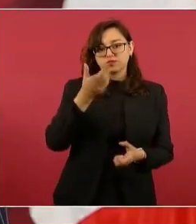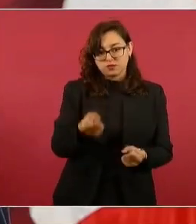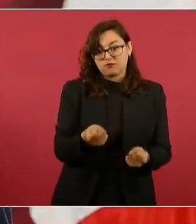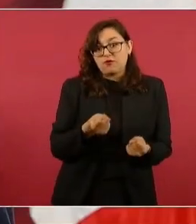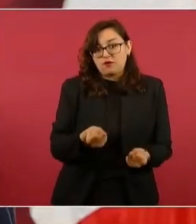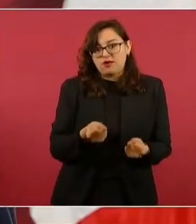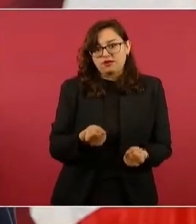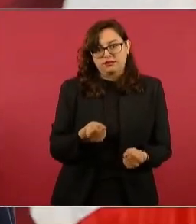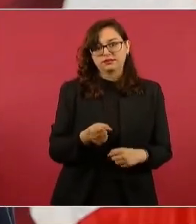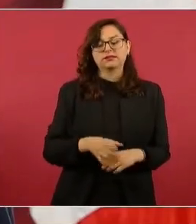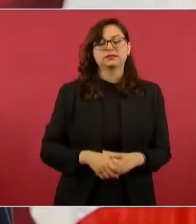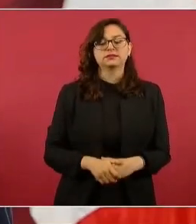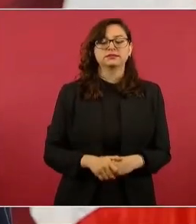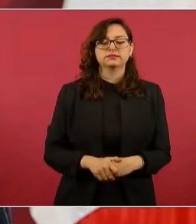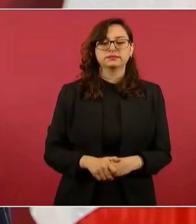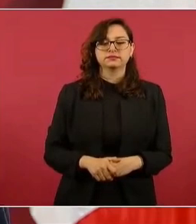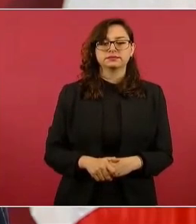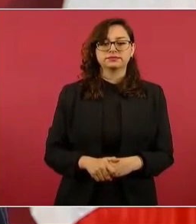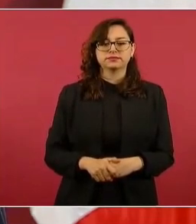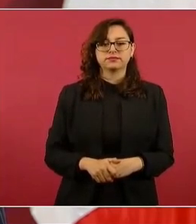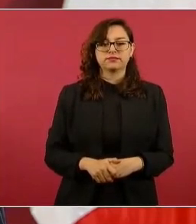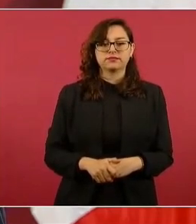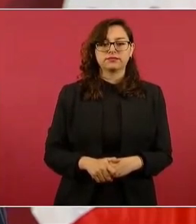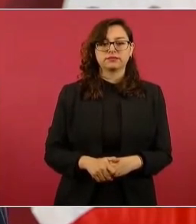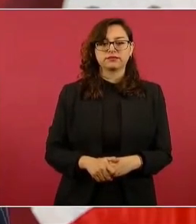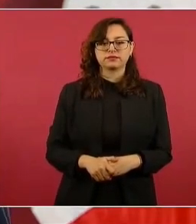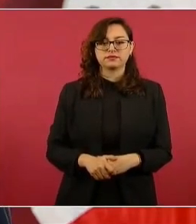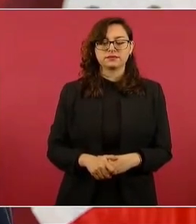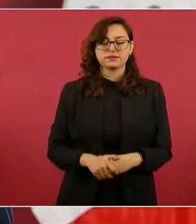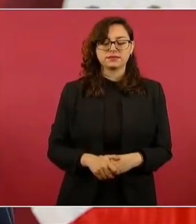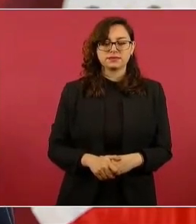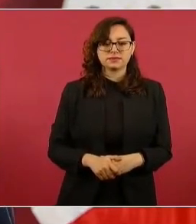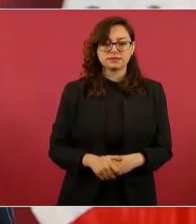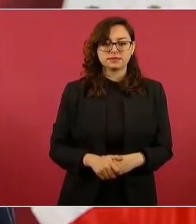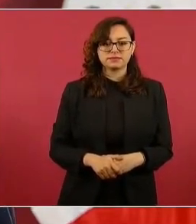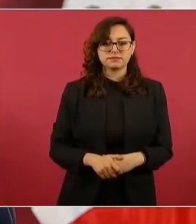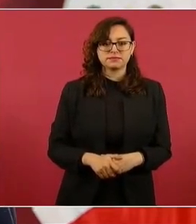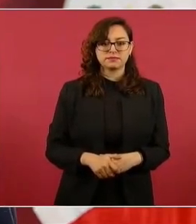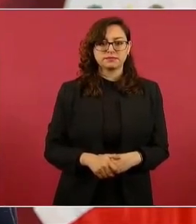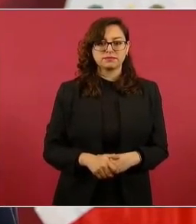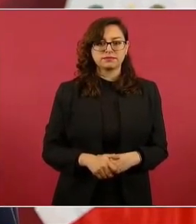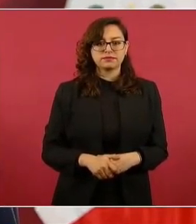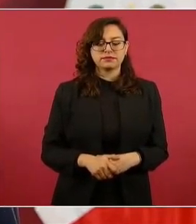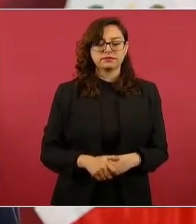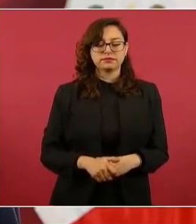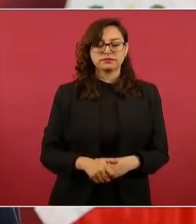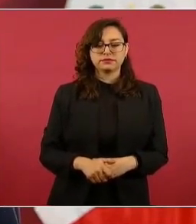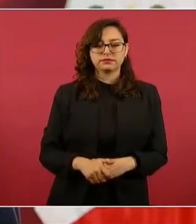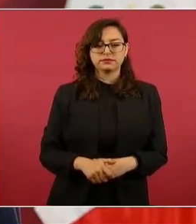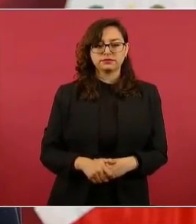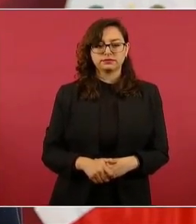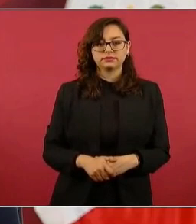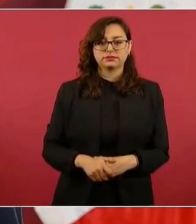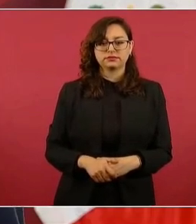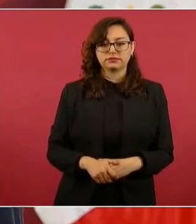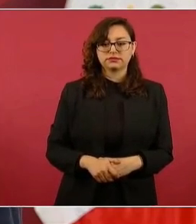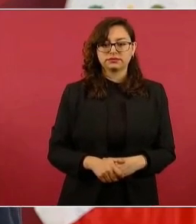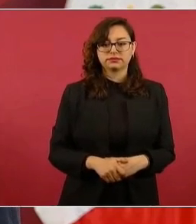Por eso no